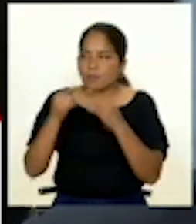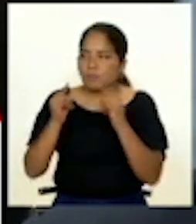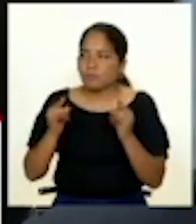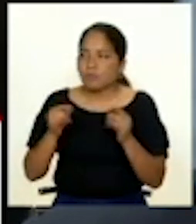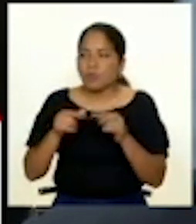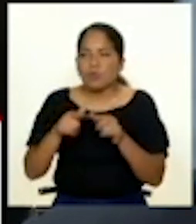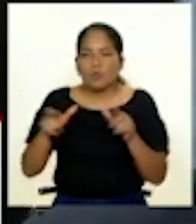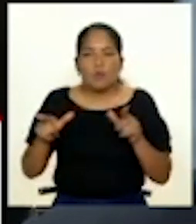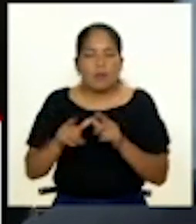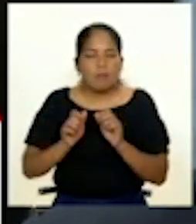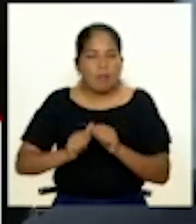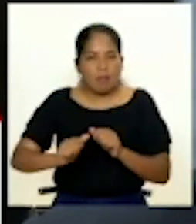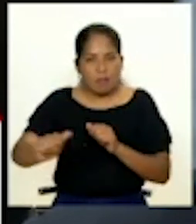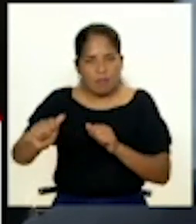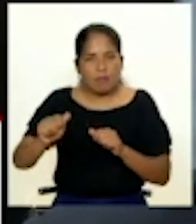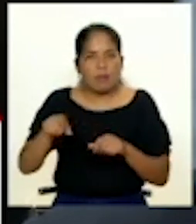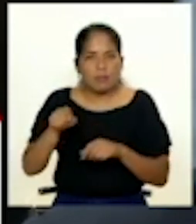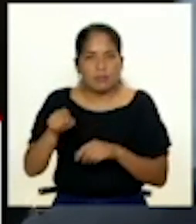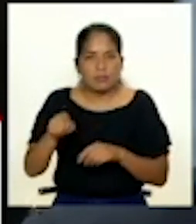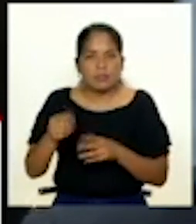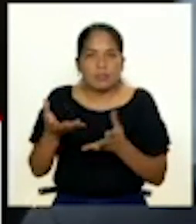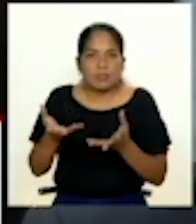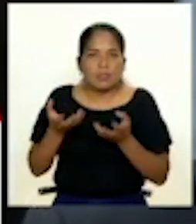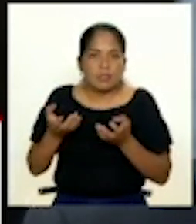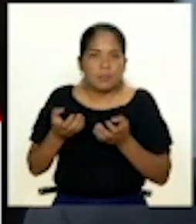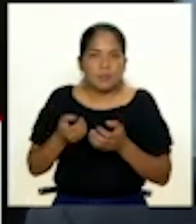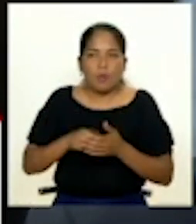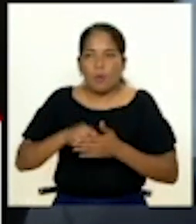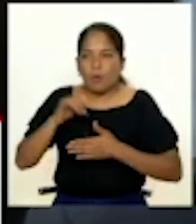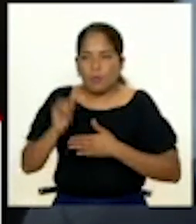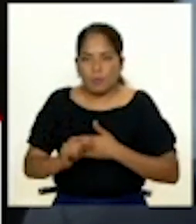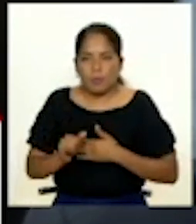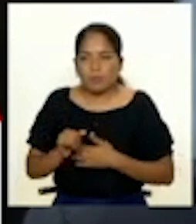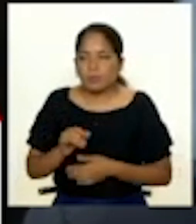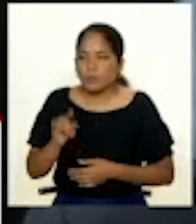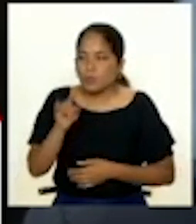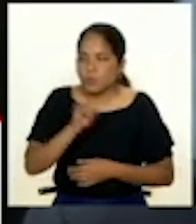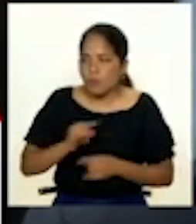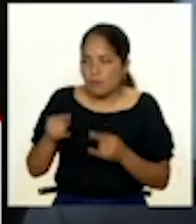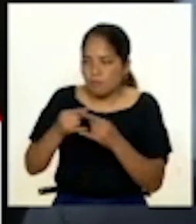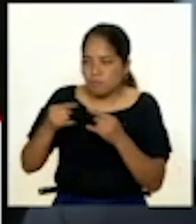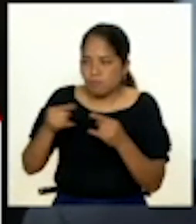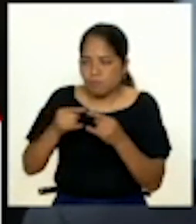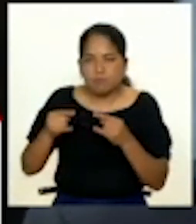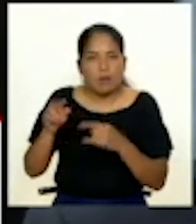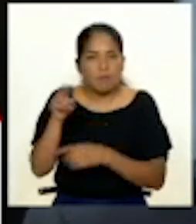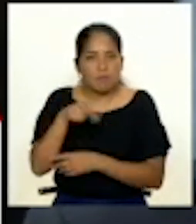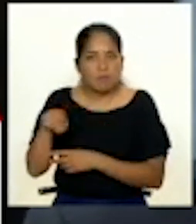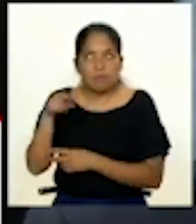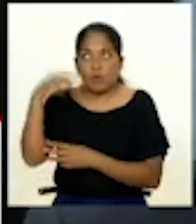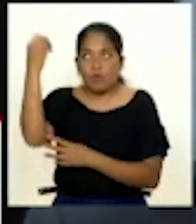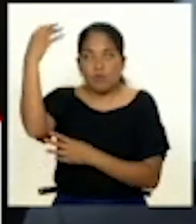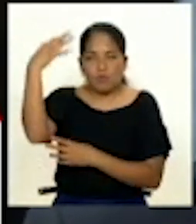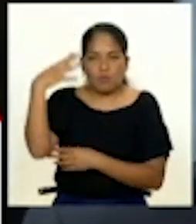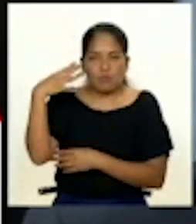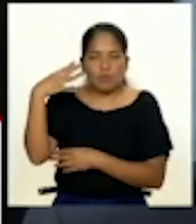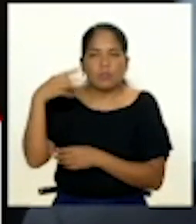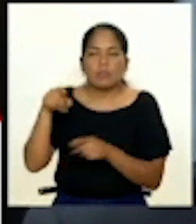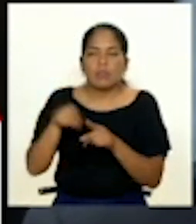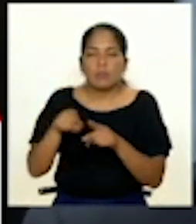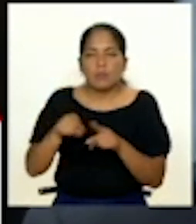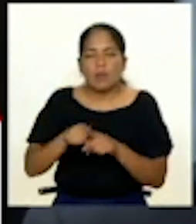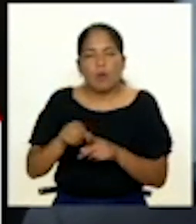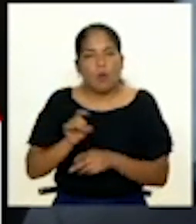rural. En ello tenemos proyectos que utilizamos energía renovable, como es la luz solar y también energía